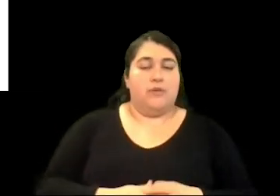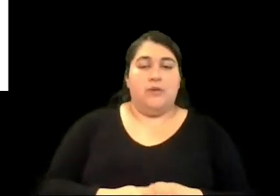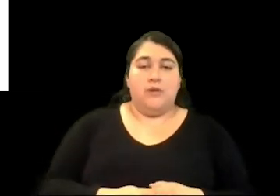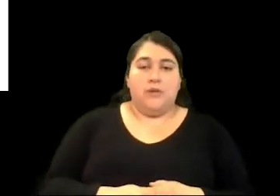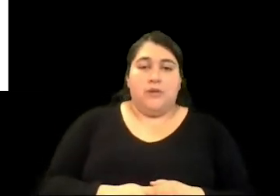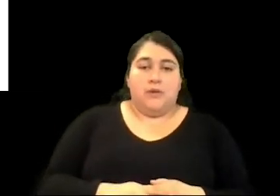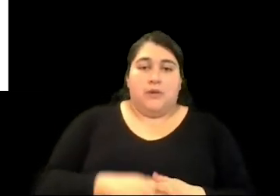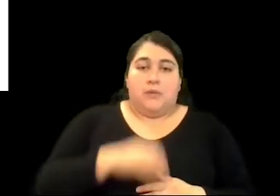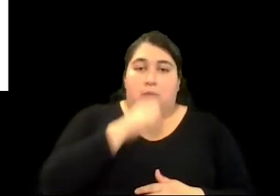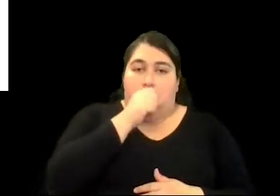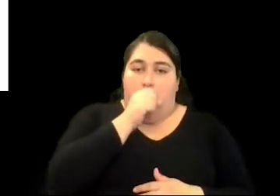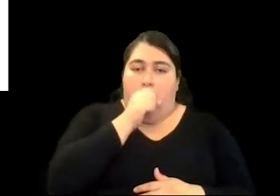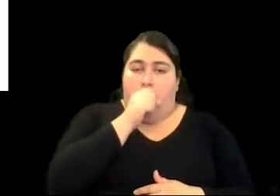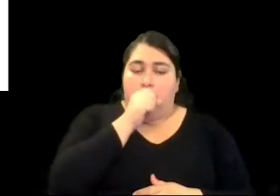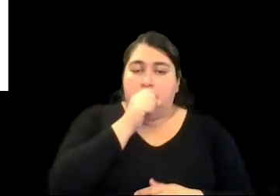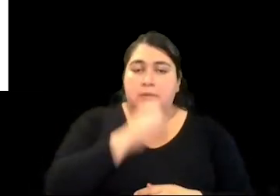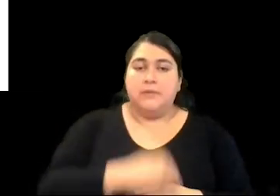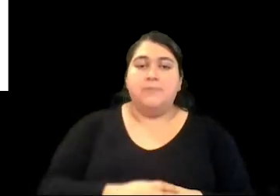Ok.